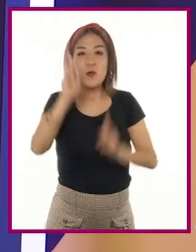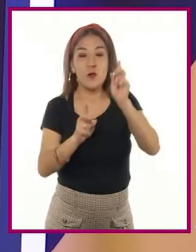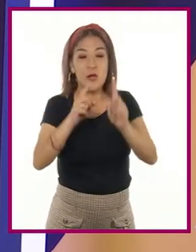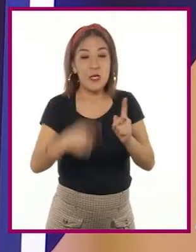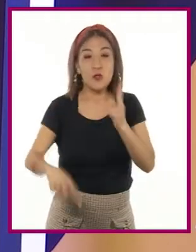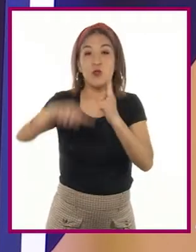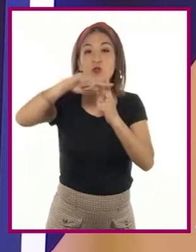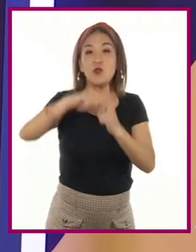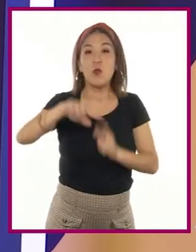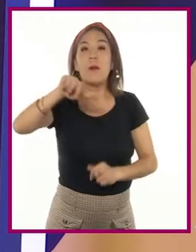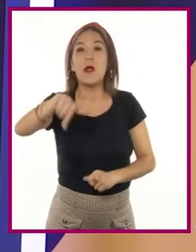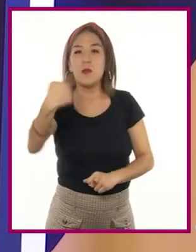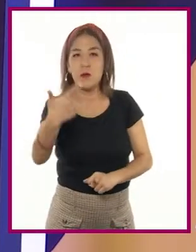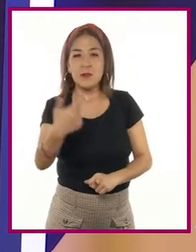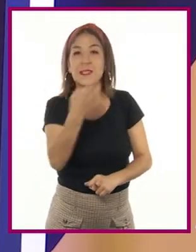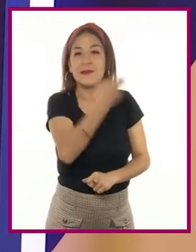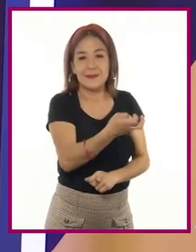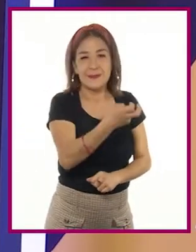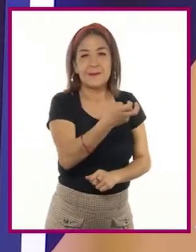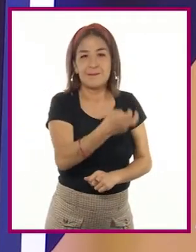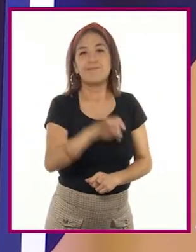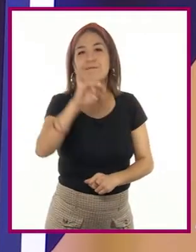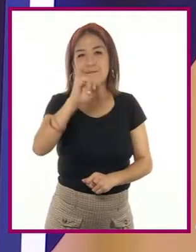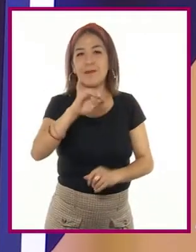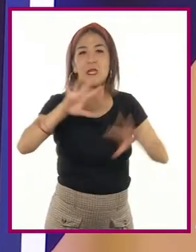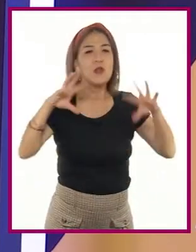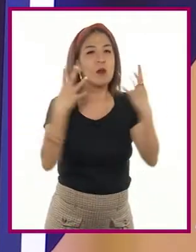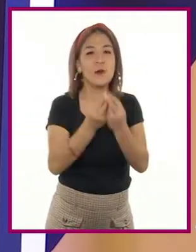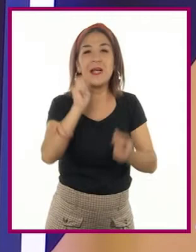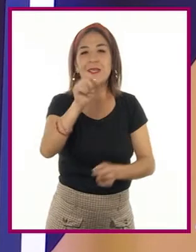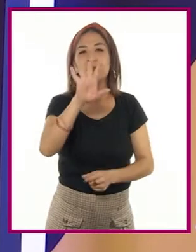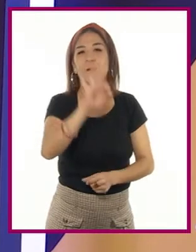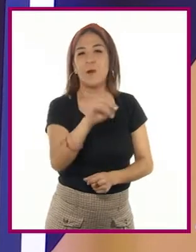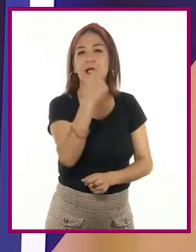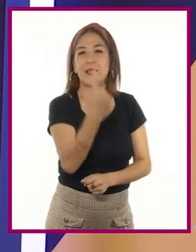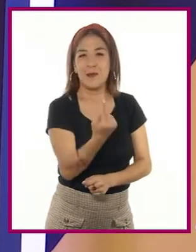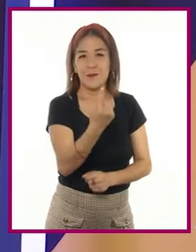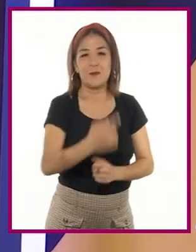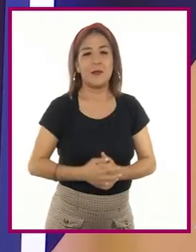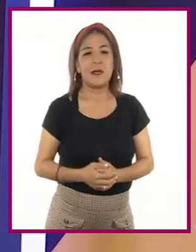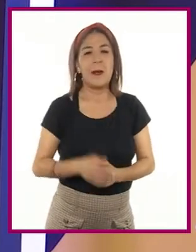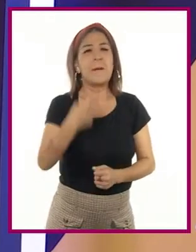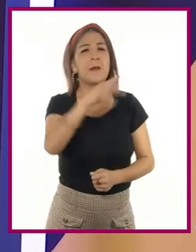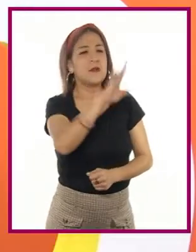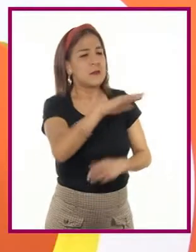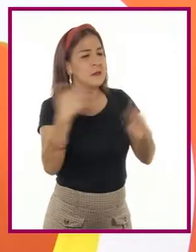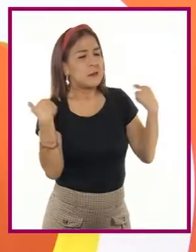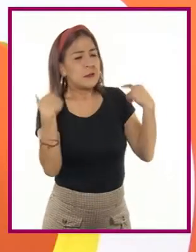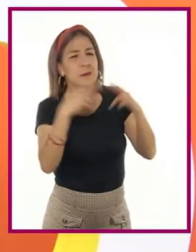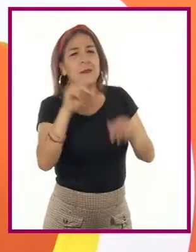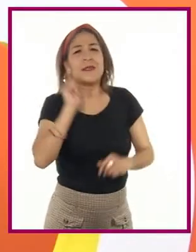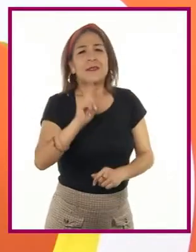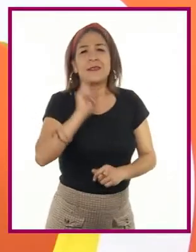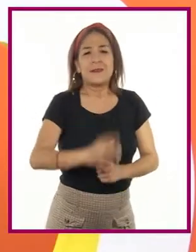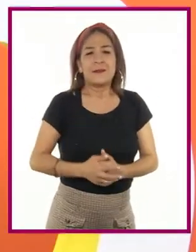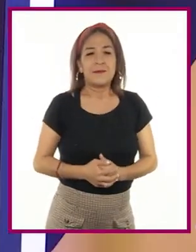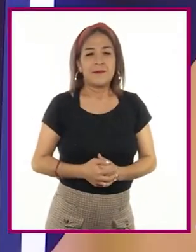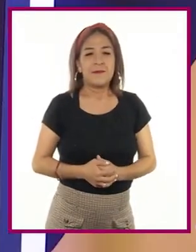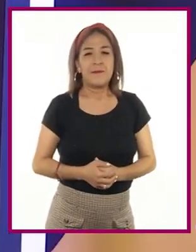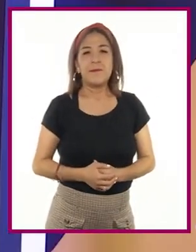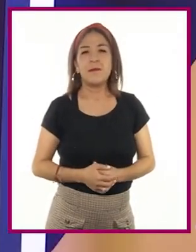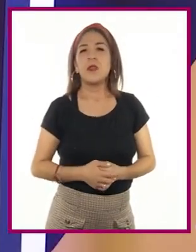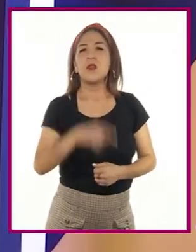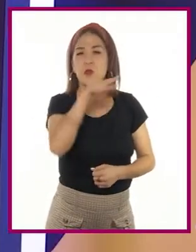suma 12 efectivamente el total es 41 pero maestra construcción te